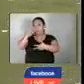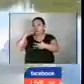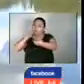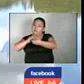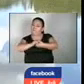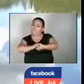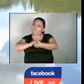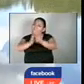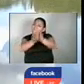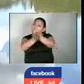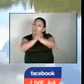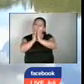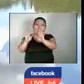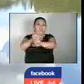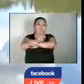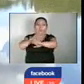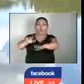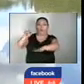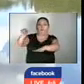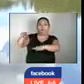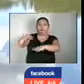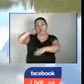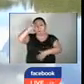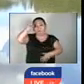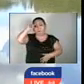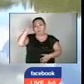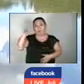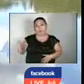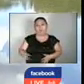unen para solicitar la suspensión de esta obra.